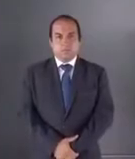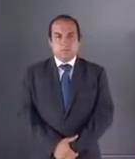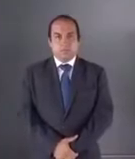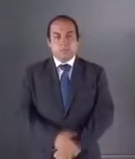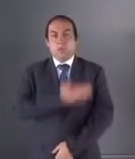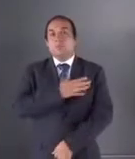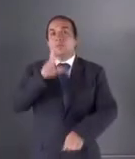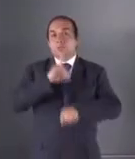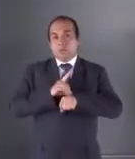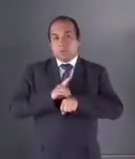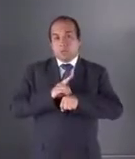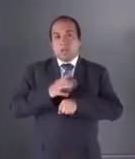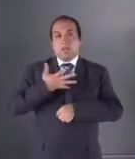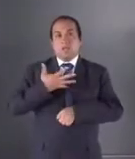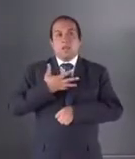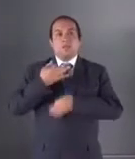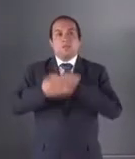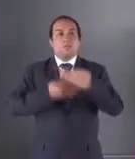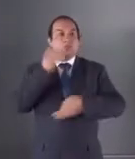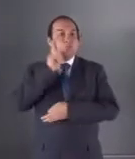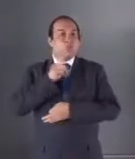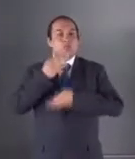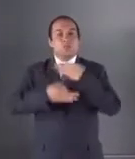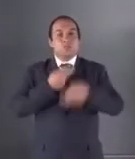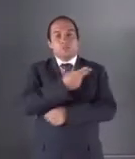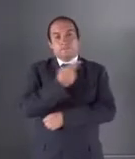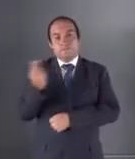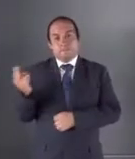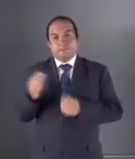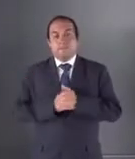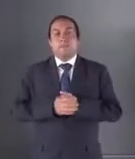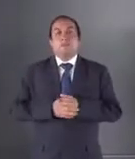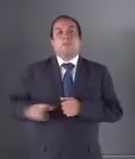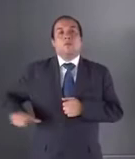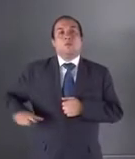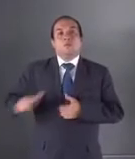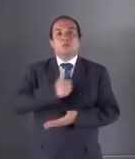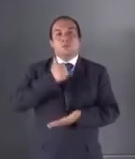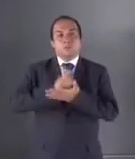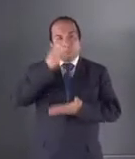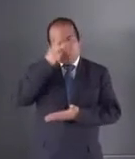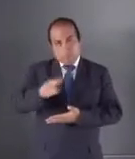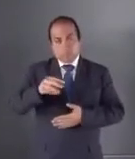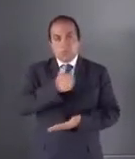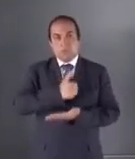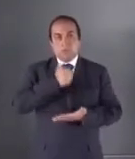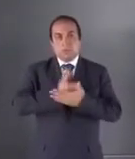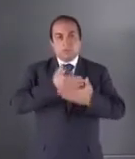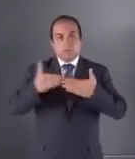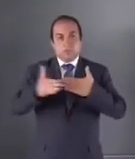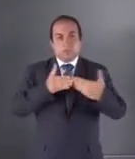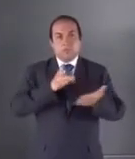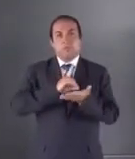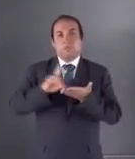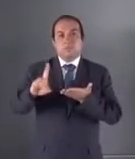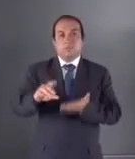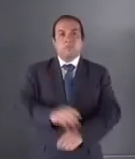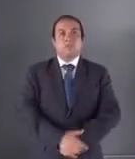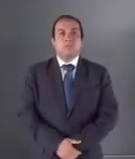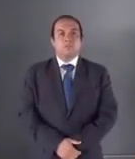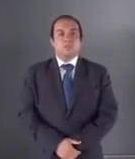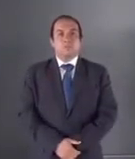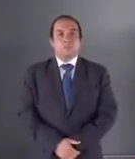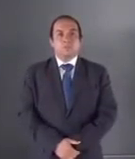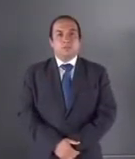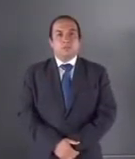Muy buenos días, tengan todas y todos ustedes. El Gobierno de la Ciudad de México, ciudad innovadora y de derechos,